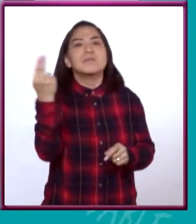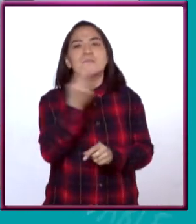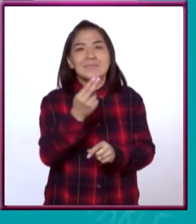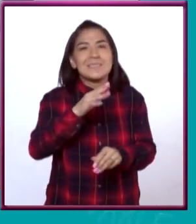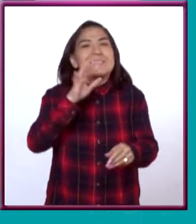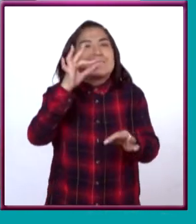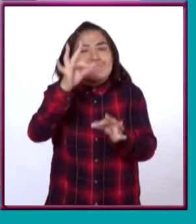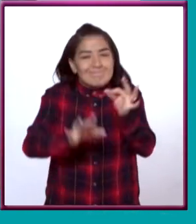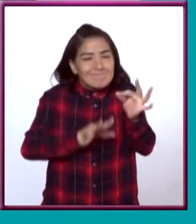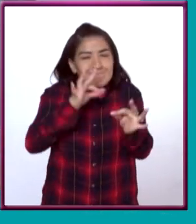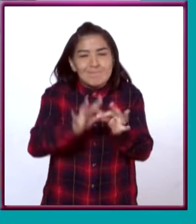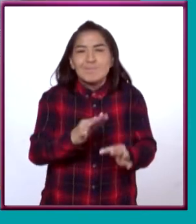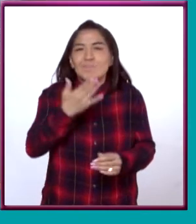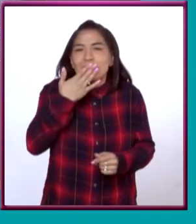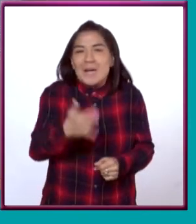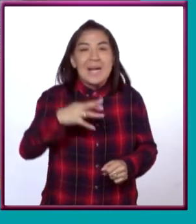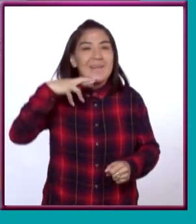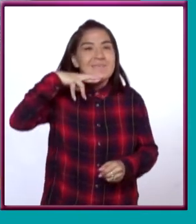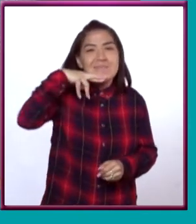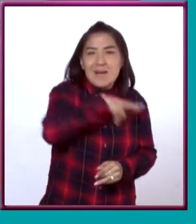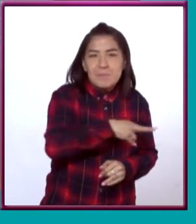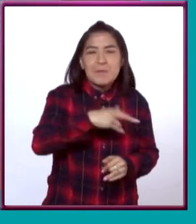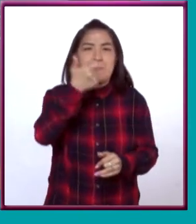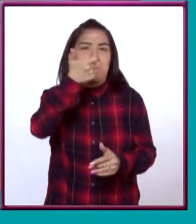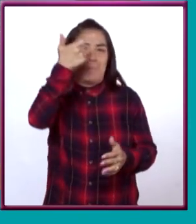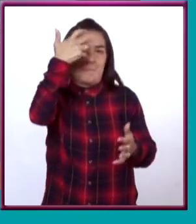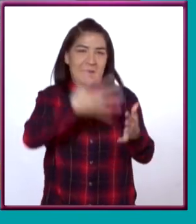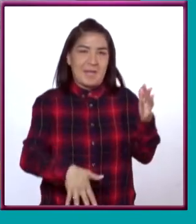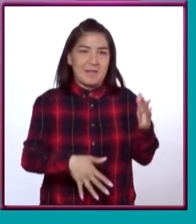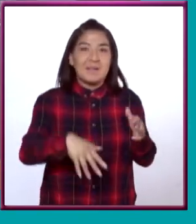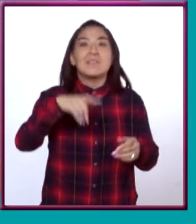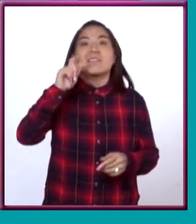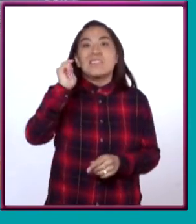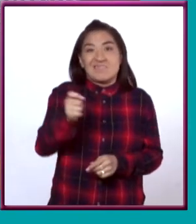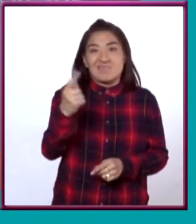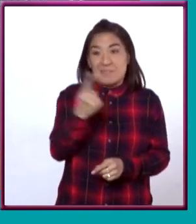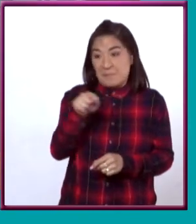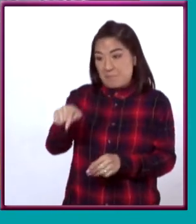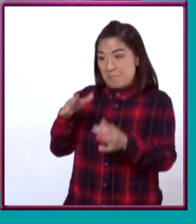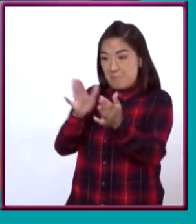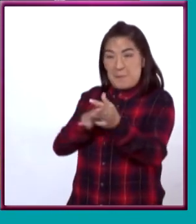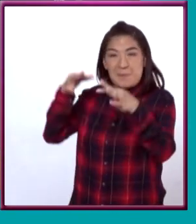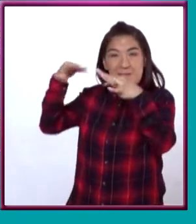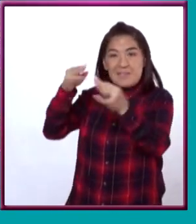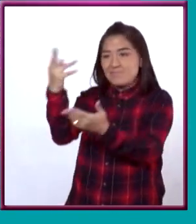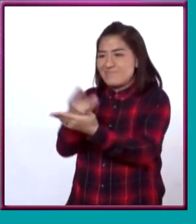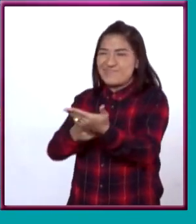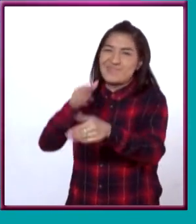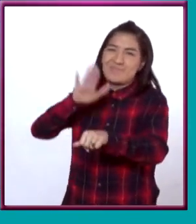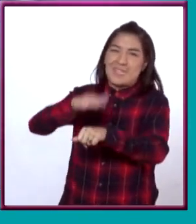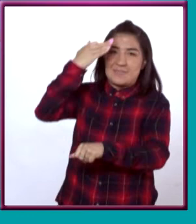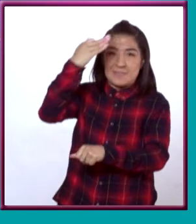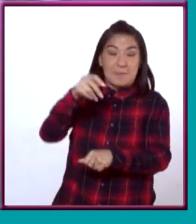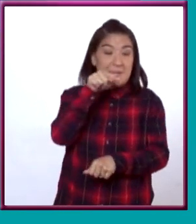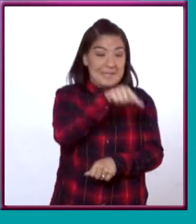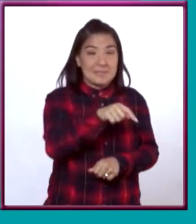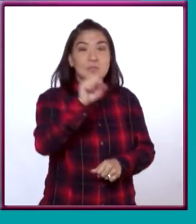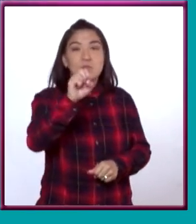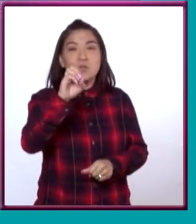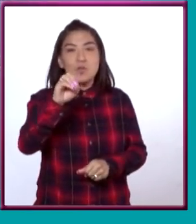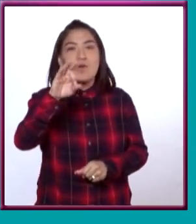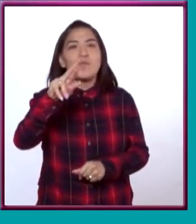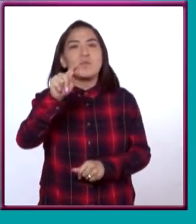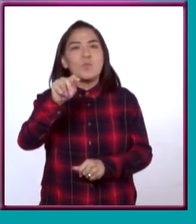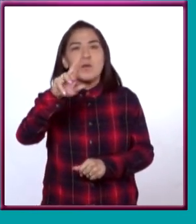que sean más precisos, más rápidos y más baratos que diseñar sobre papel. Por eso, los softwares